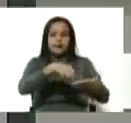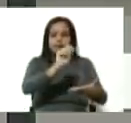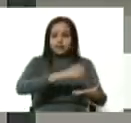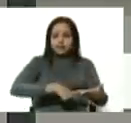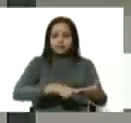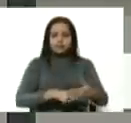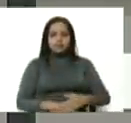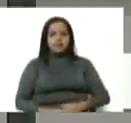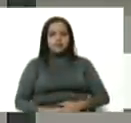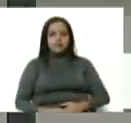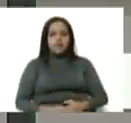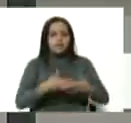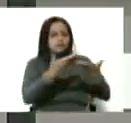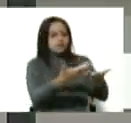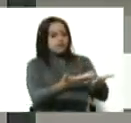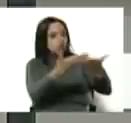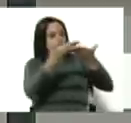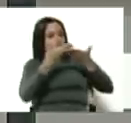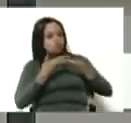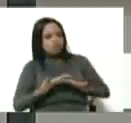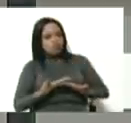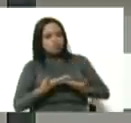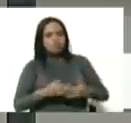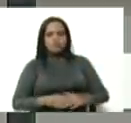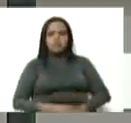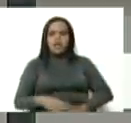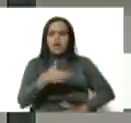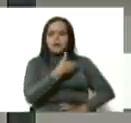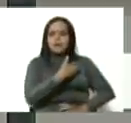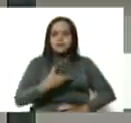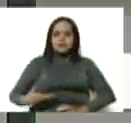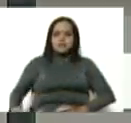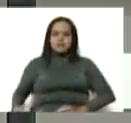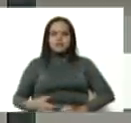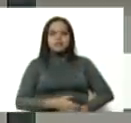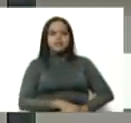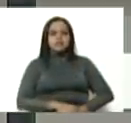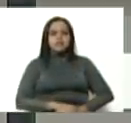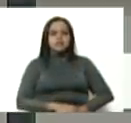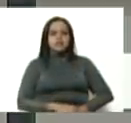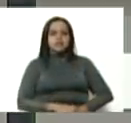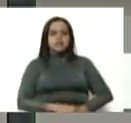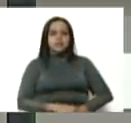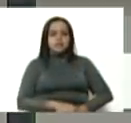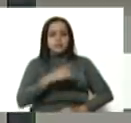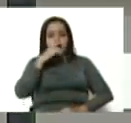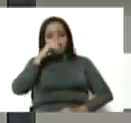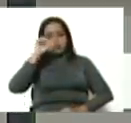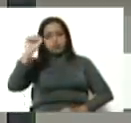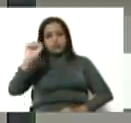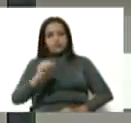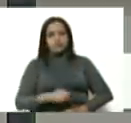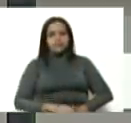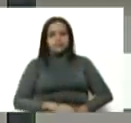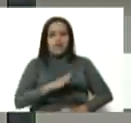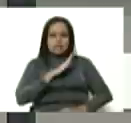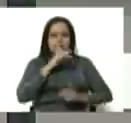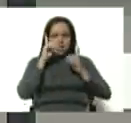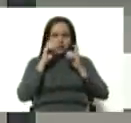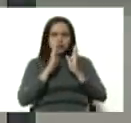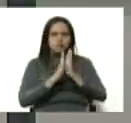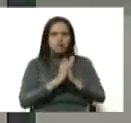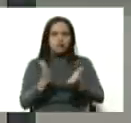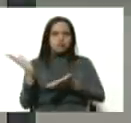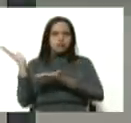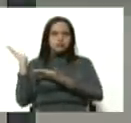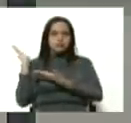credenciales fueron presentadas ante el presidente de la República. ¿Tienen la imagen, por favor?